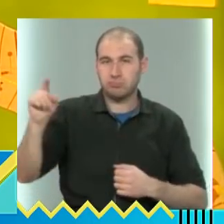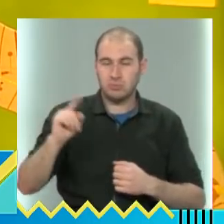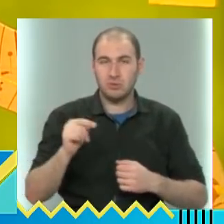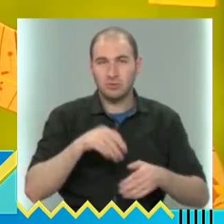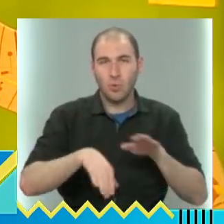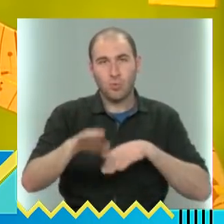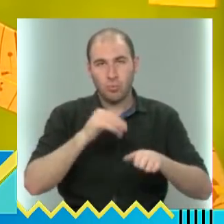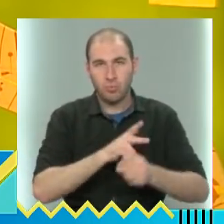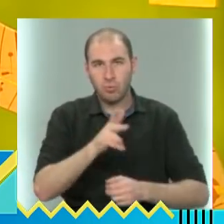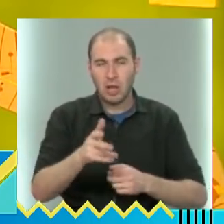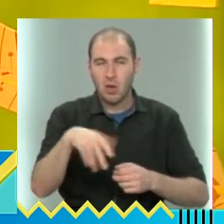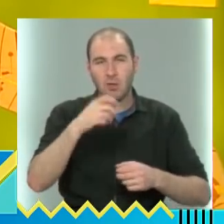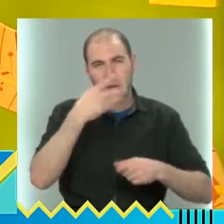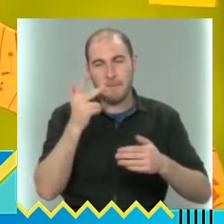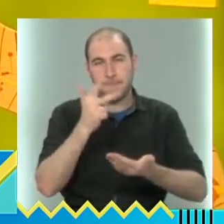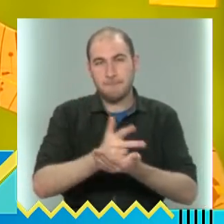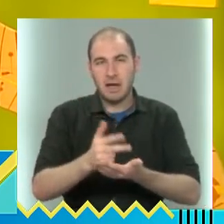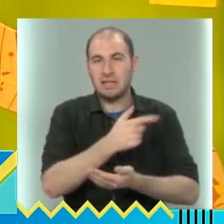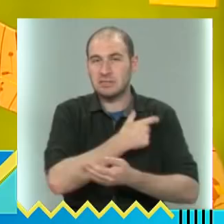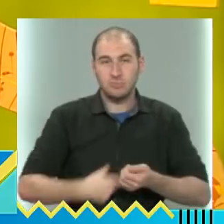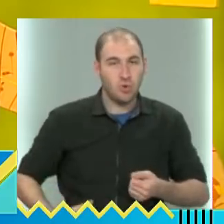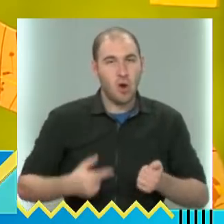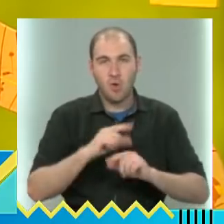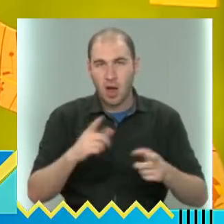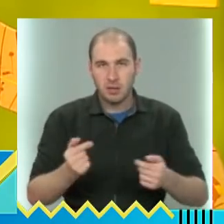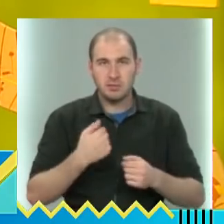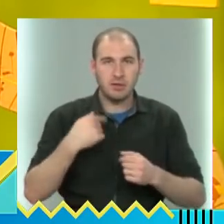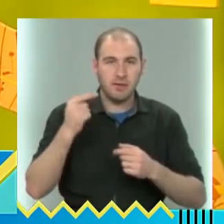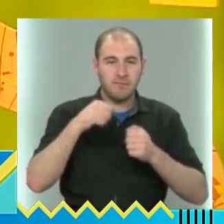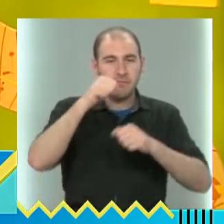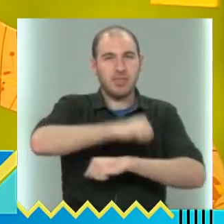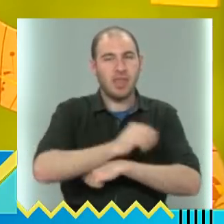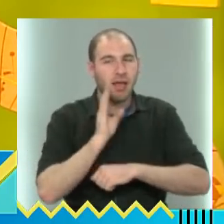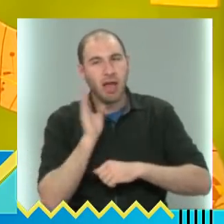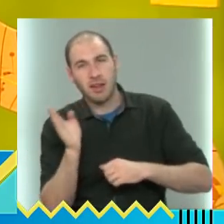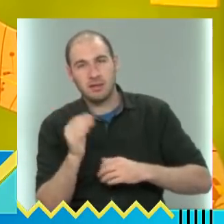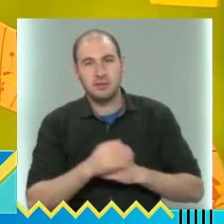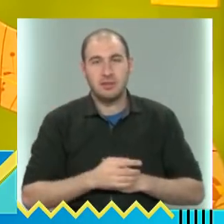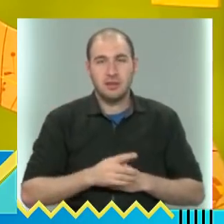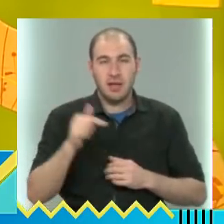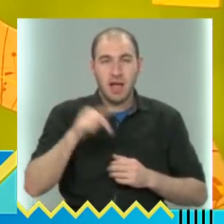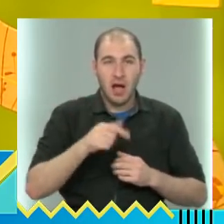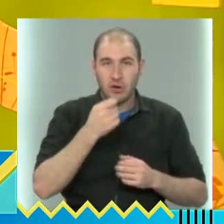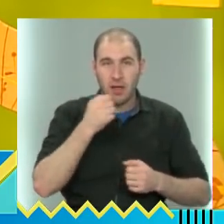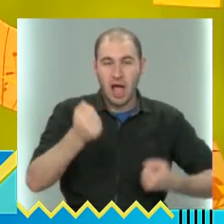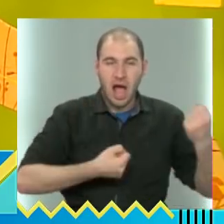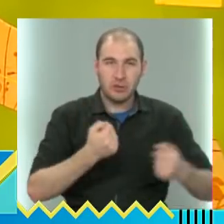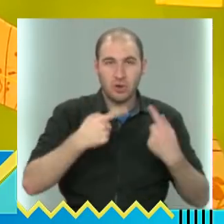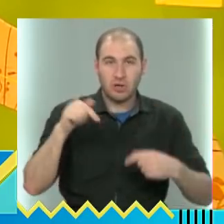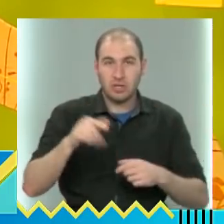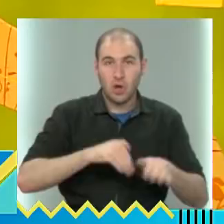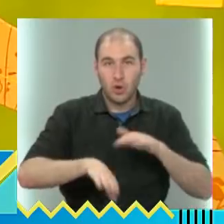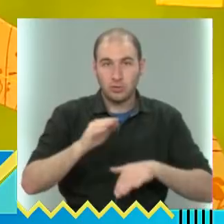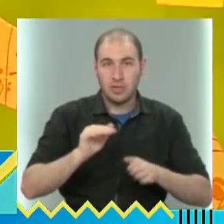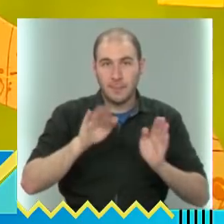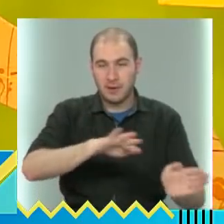por la ruta, parábamos en cualquier lado, sin cinturón de seguridad, sacando la cabeza por la ventanilla. Bueno, hoy agarrás un vehículo en esas condiciones en la ruta,